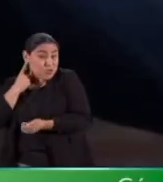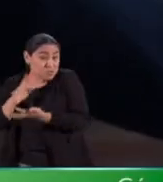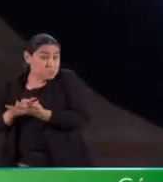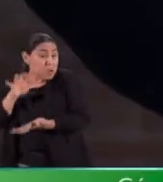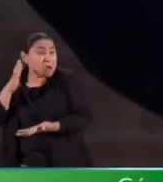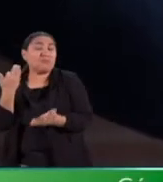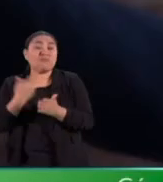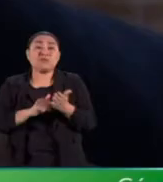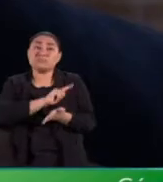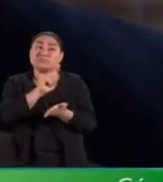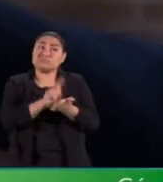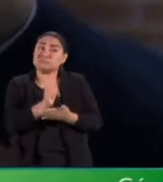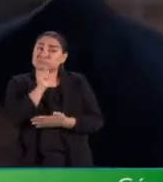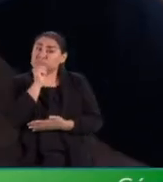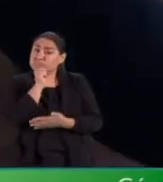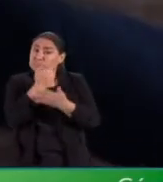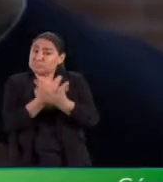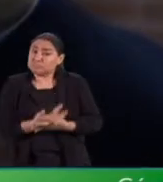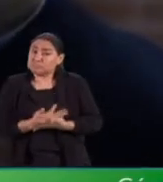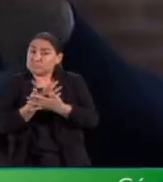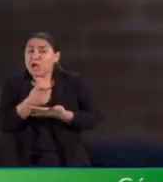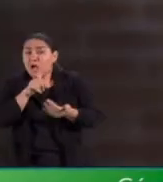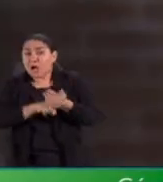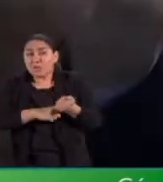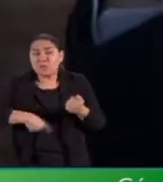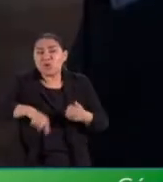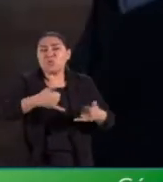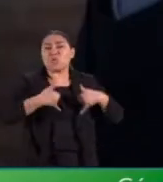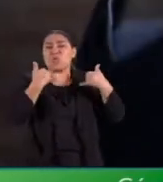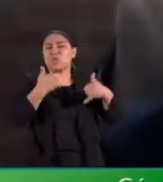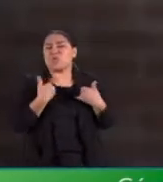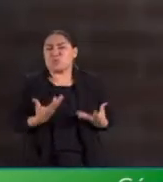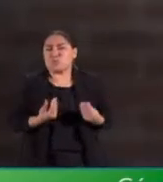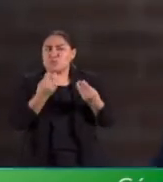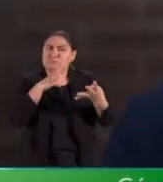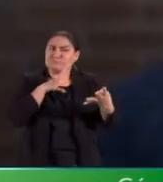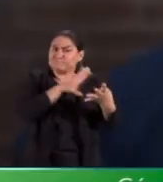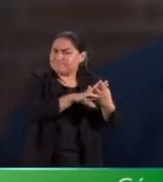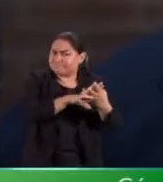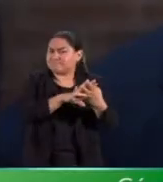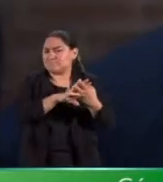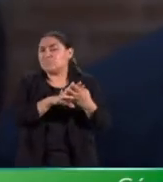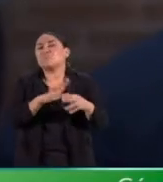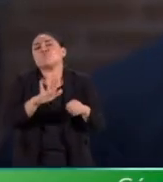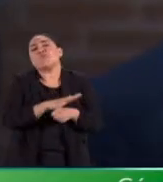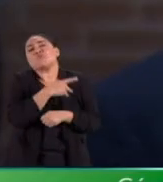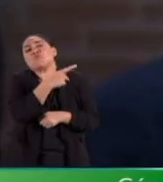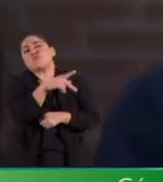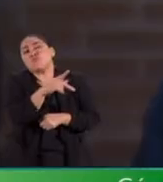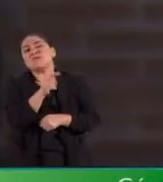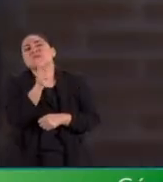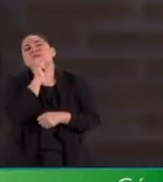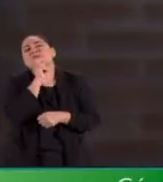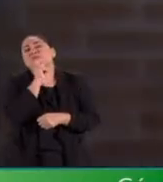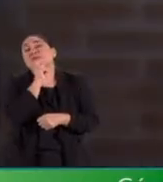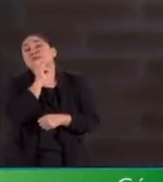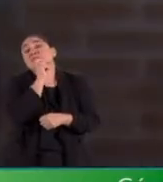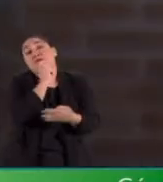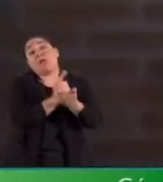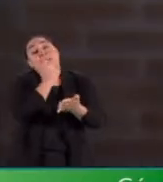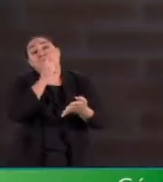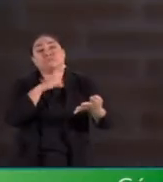regularla, dejando a miles de pobres y jóvenes en la cárcel por el delito de consumirla.